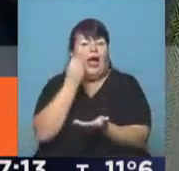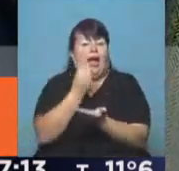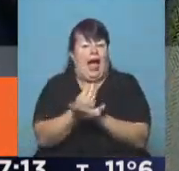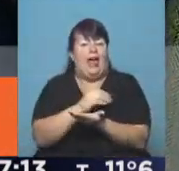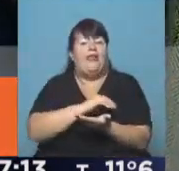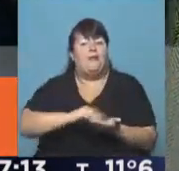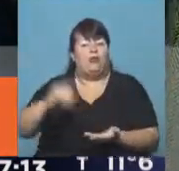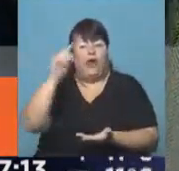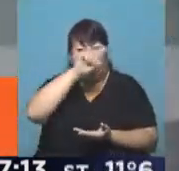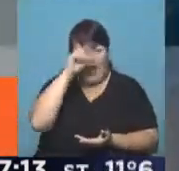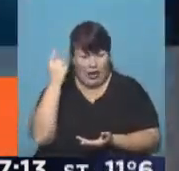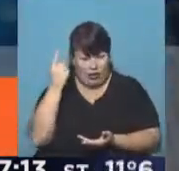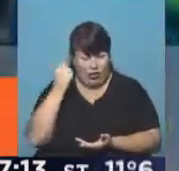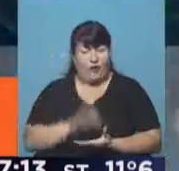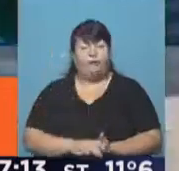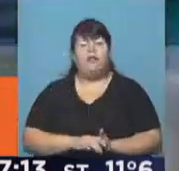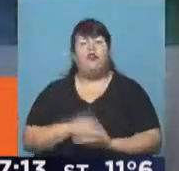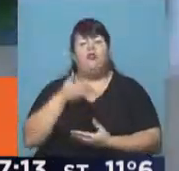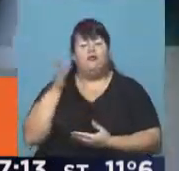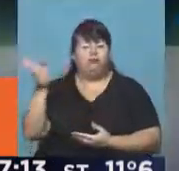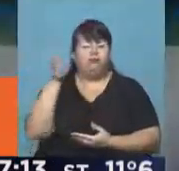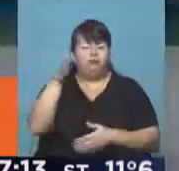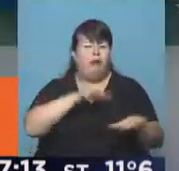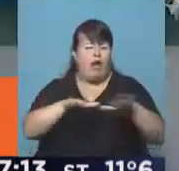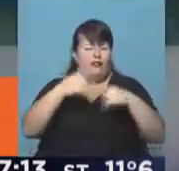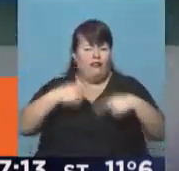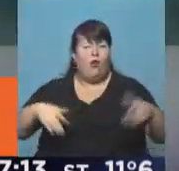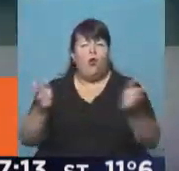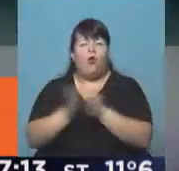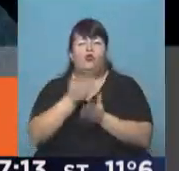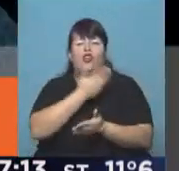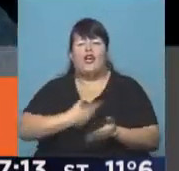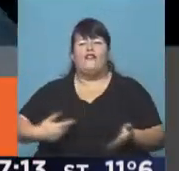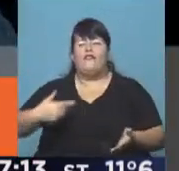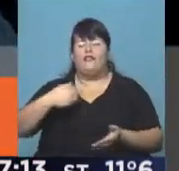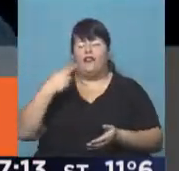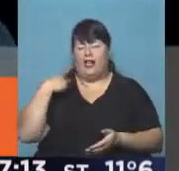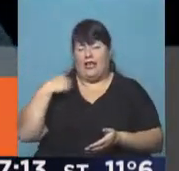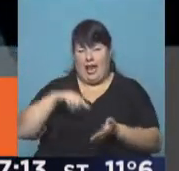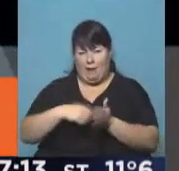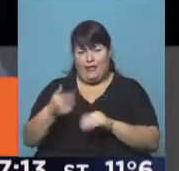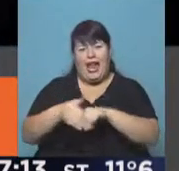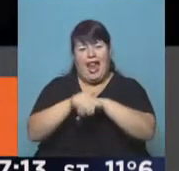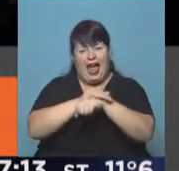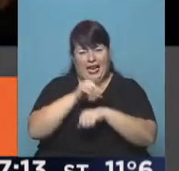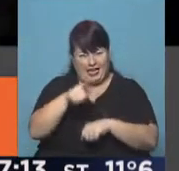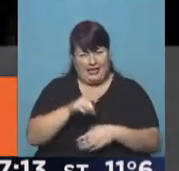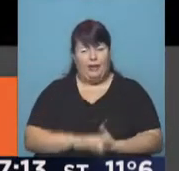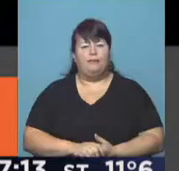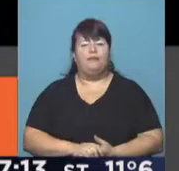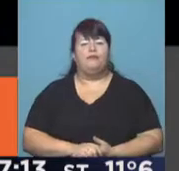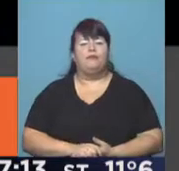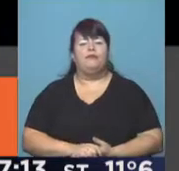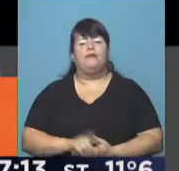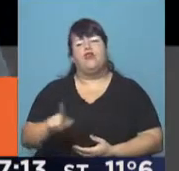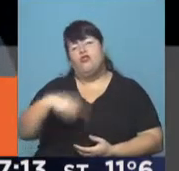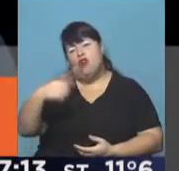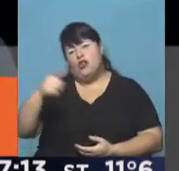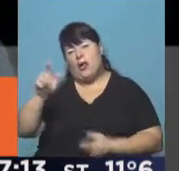a diputada nacional, realizó varias actividades junto al jefe de gobierno porteño, Horacio Rodríguez Larreta, y